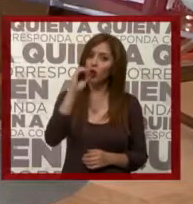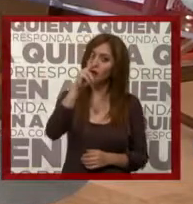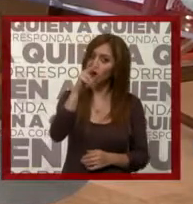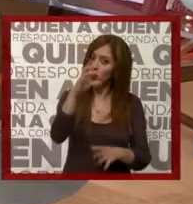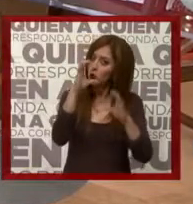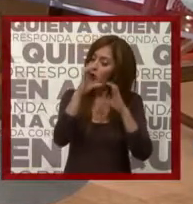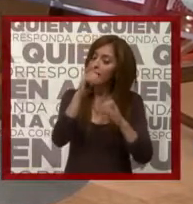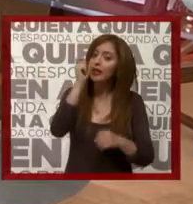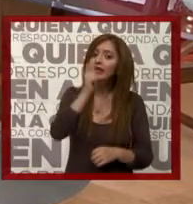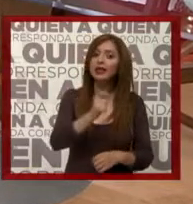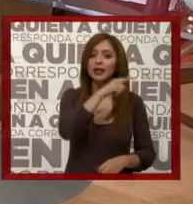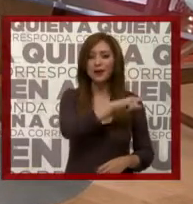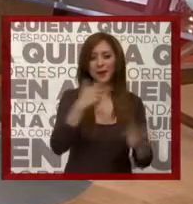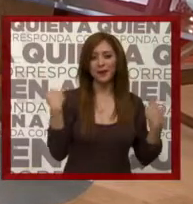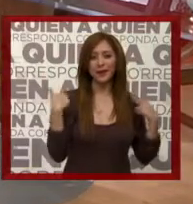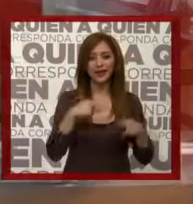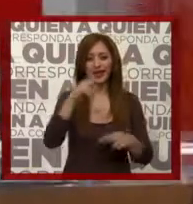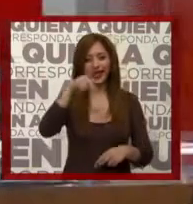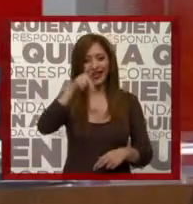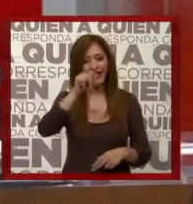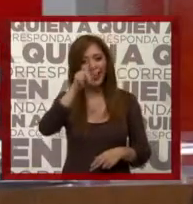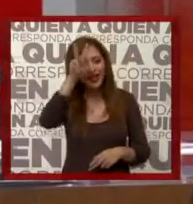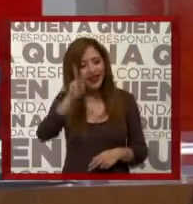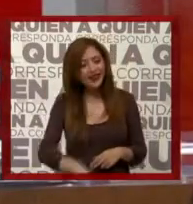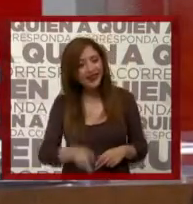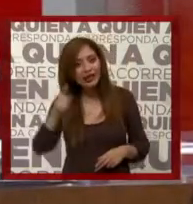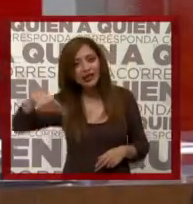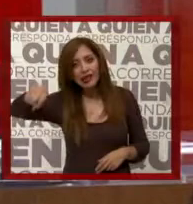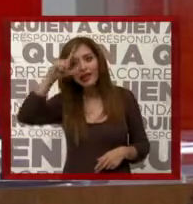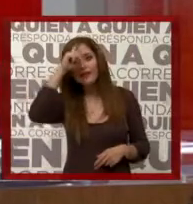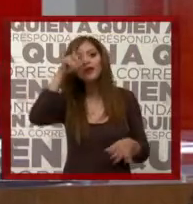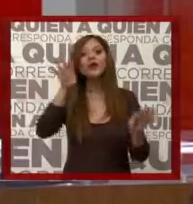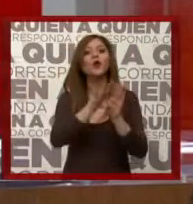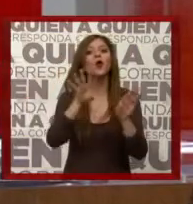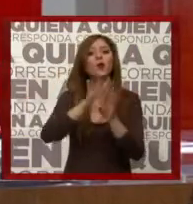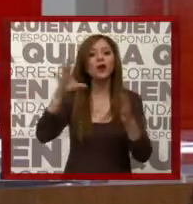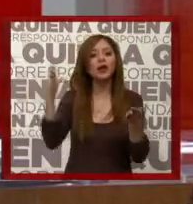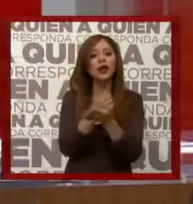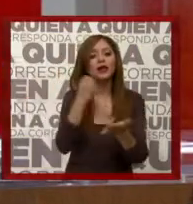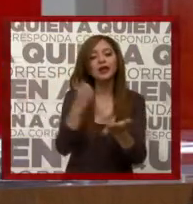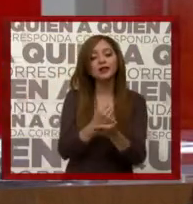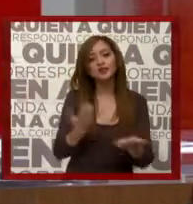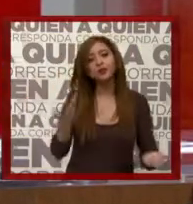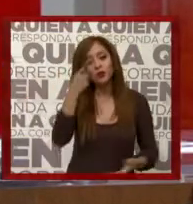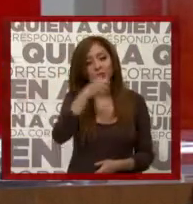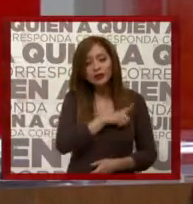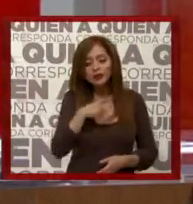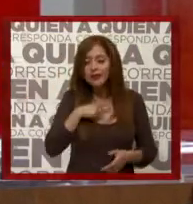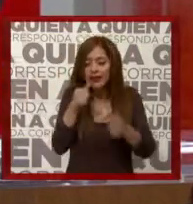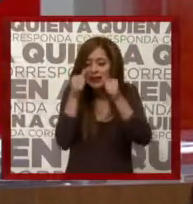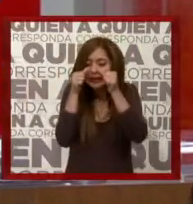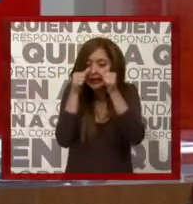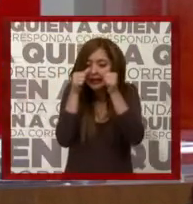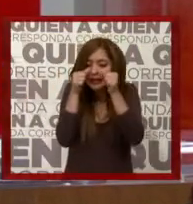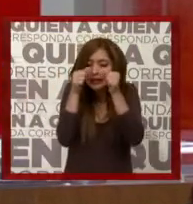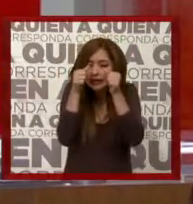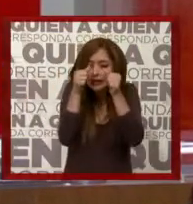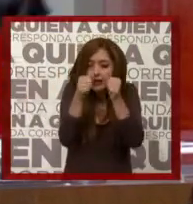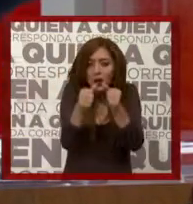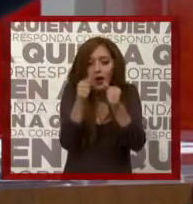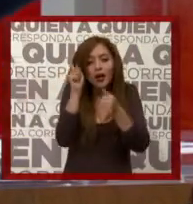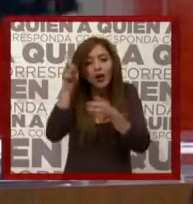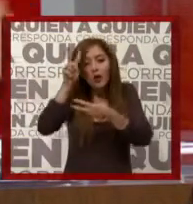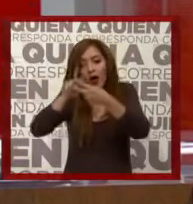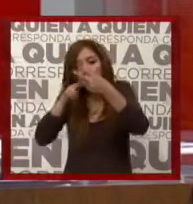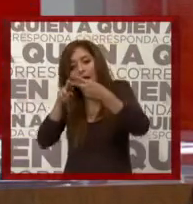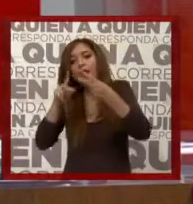sigue las indicaciones de Miss Calle, ya ves que siempre lo hace más complicado que para qué les cuento. Ponle atención, que si pones el gato, que si después